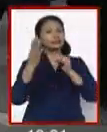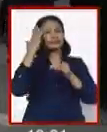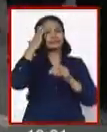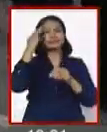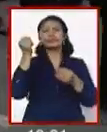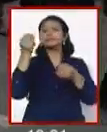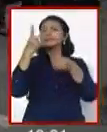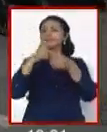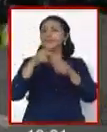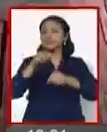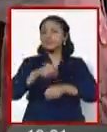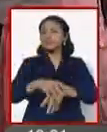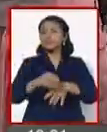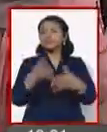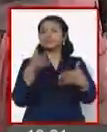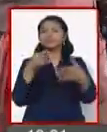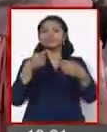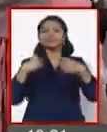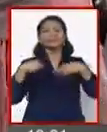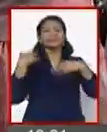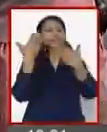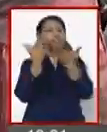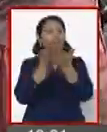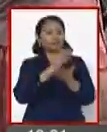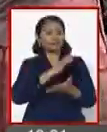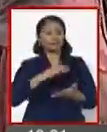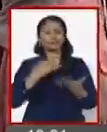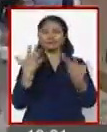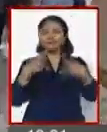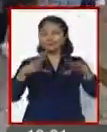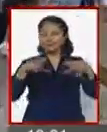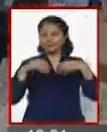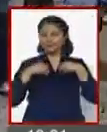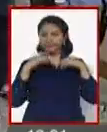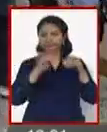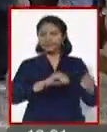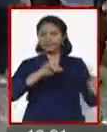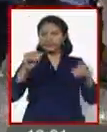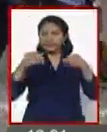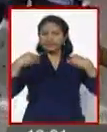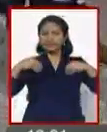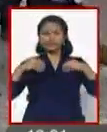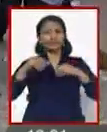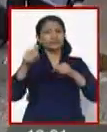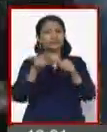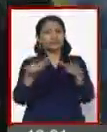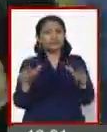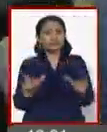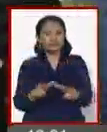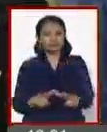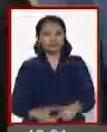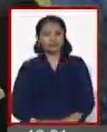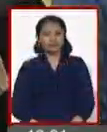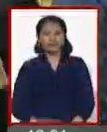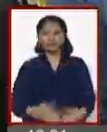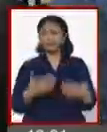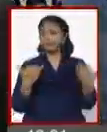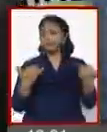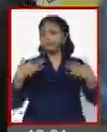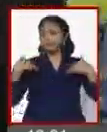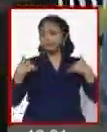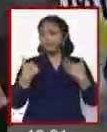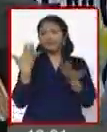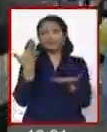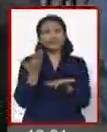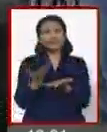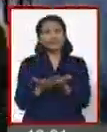que participaron de la marcha hacia el Consejo Municipal en rechazo al censo y al traslado del mercado a otro lugar. Sí, hoy estamos